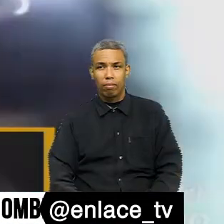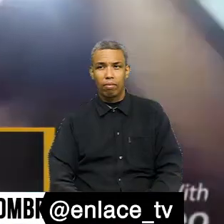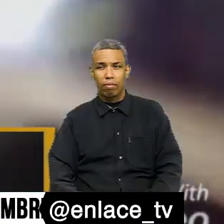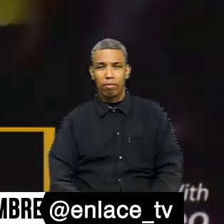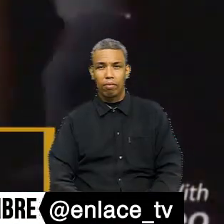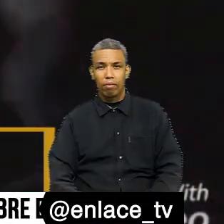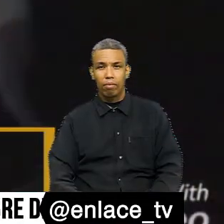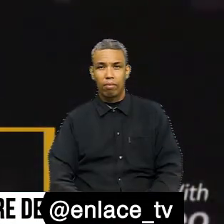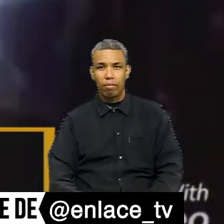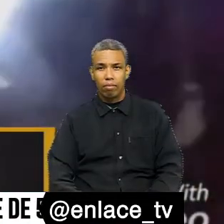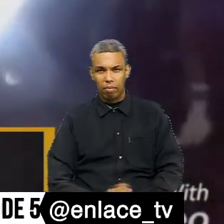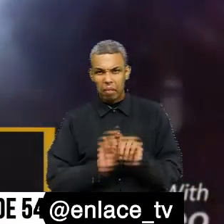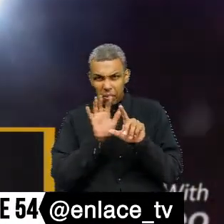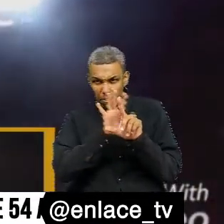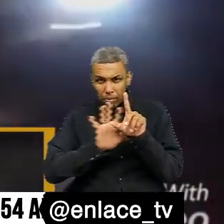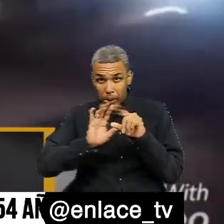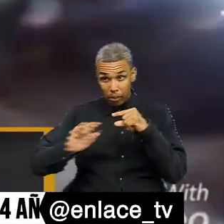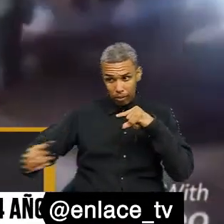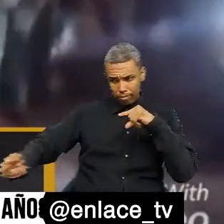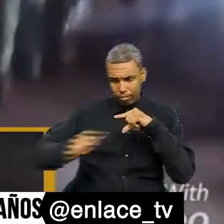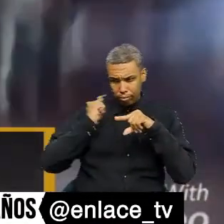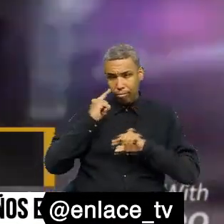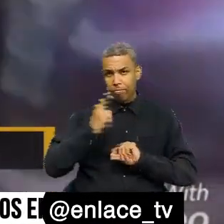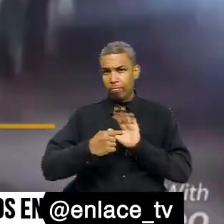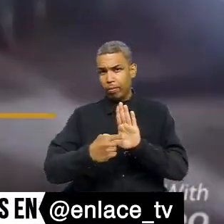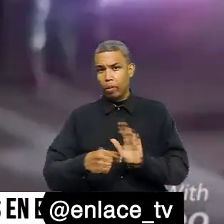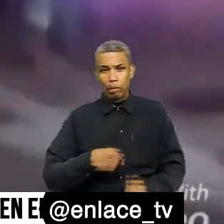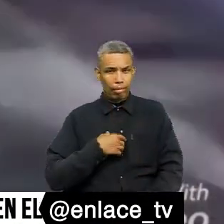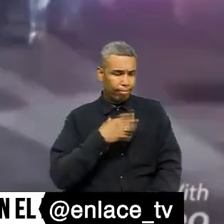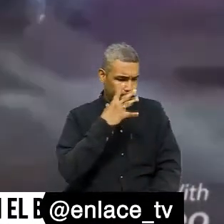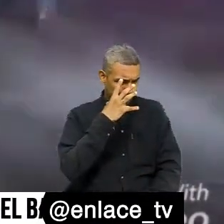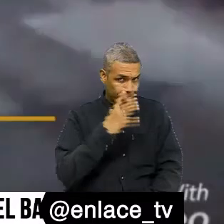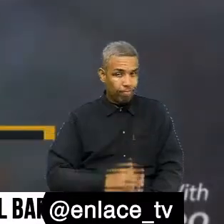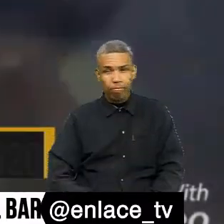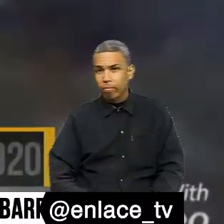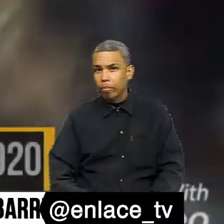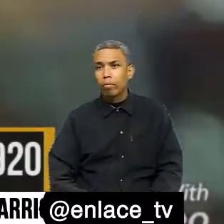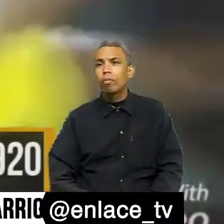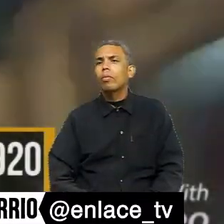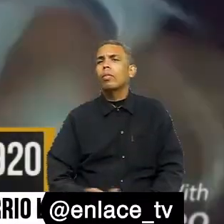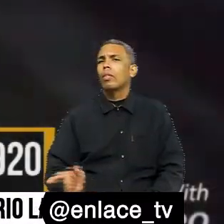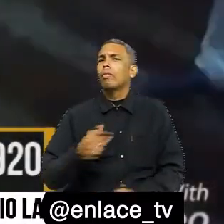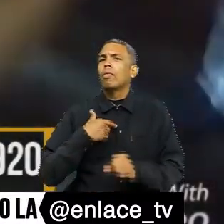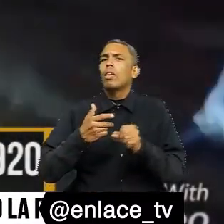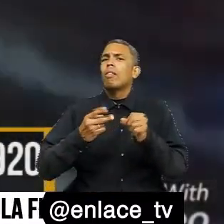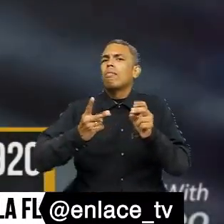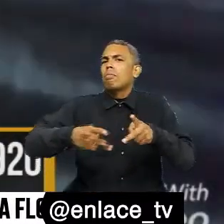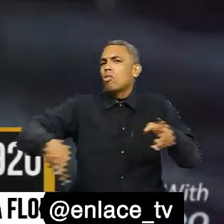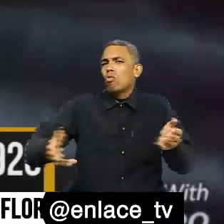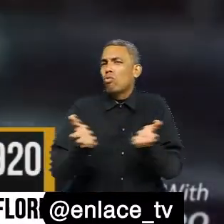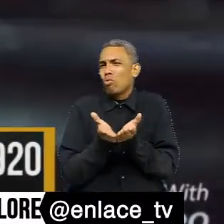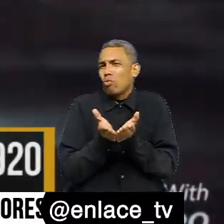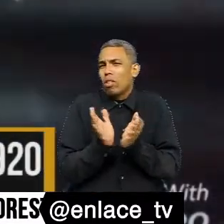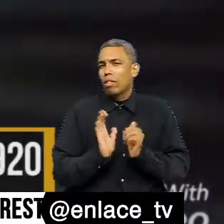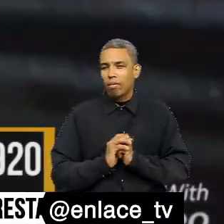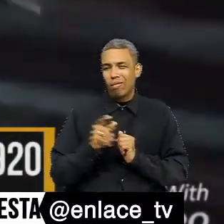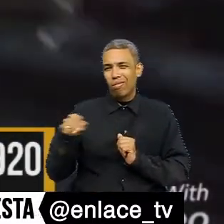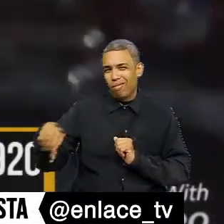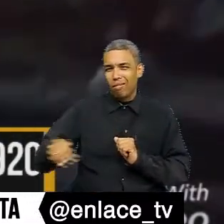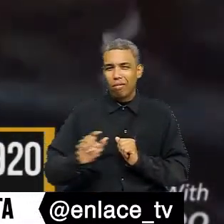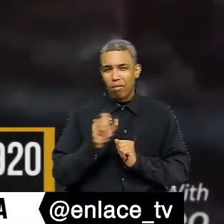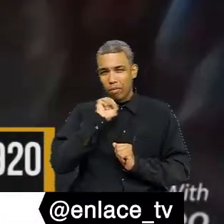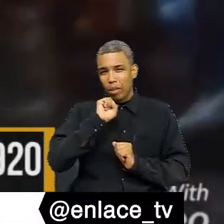Iniciamos nuestro reportero ciudadano con una vergonzosa situación, una pelea entre estudiantes de jornada nocturna de una institución educativa de la ciudad. En